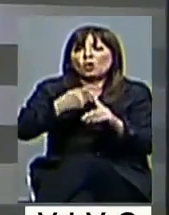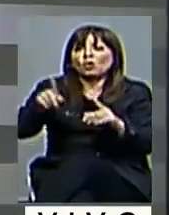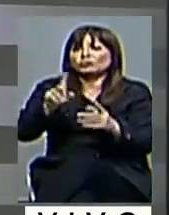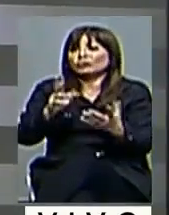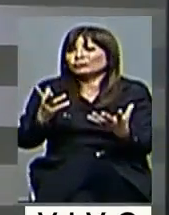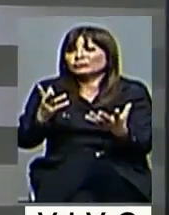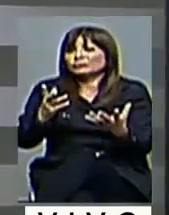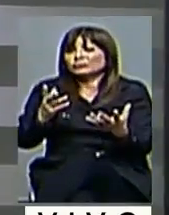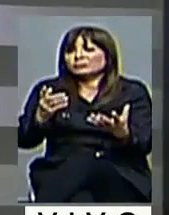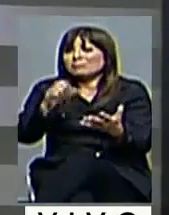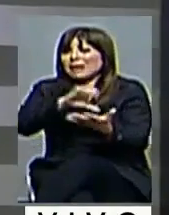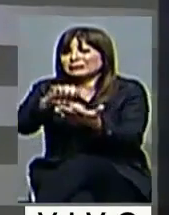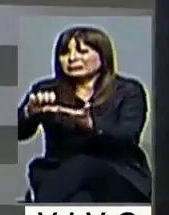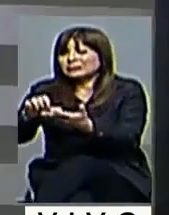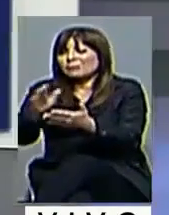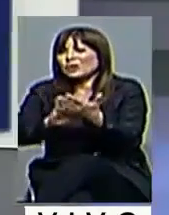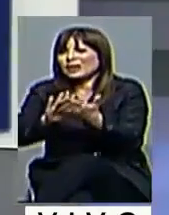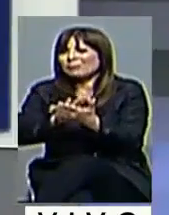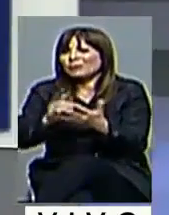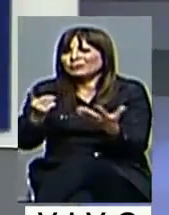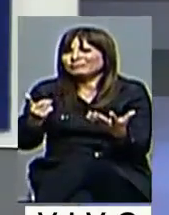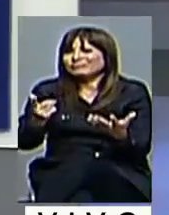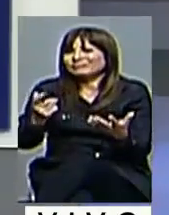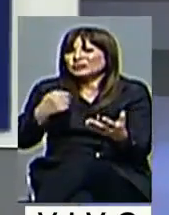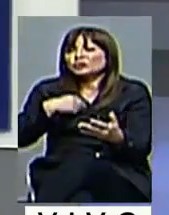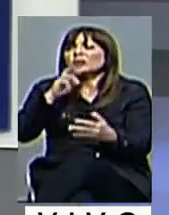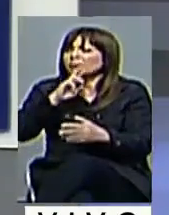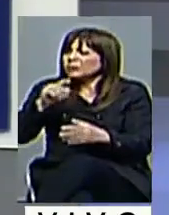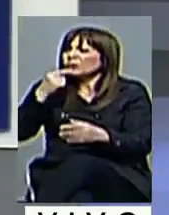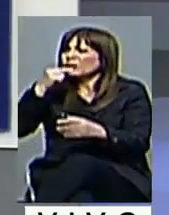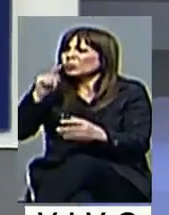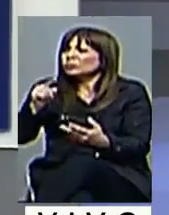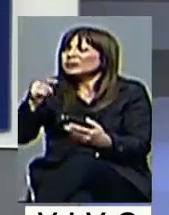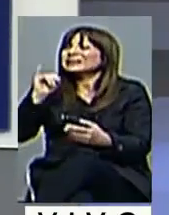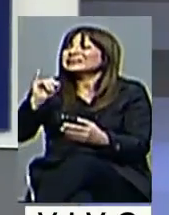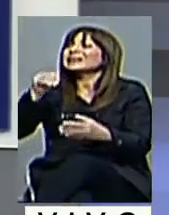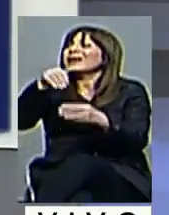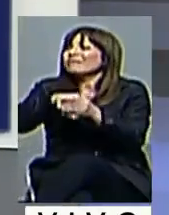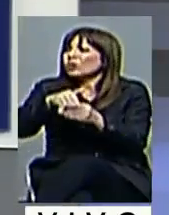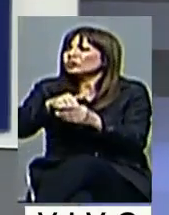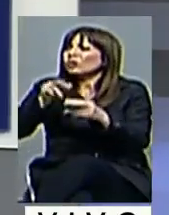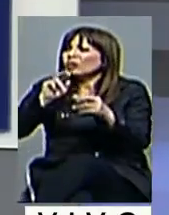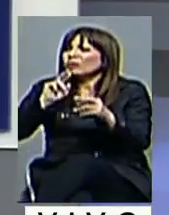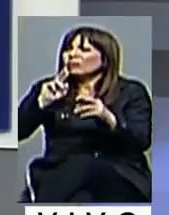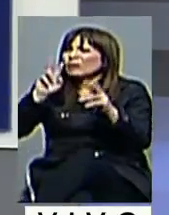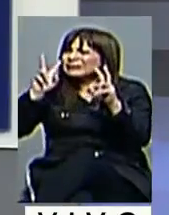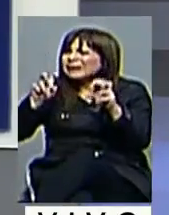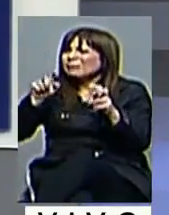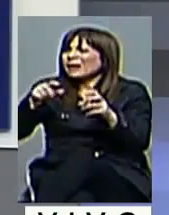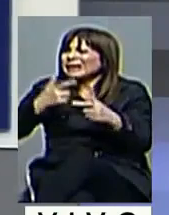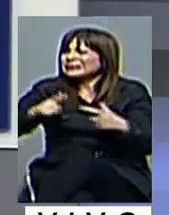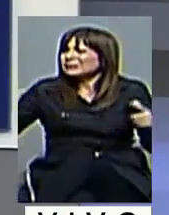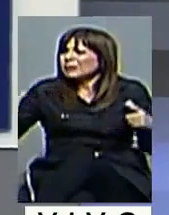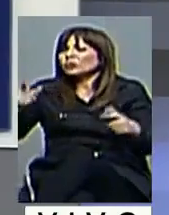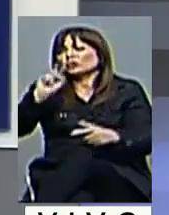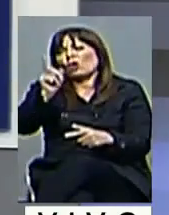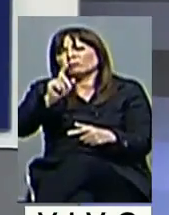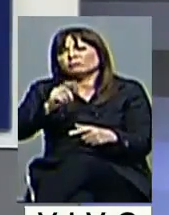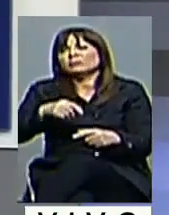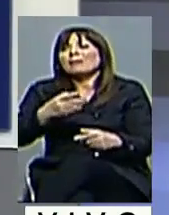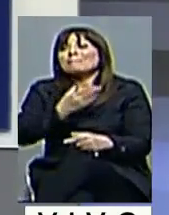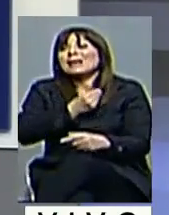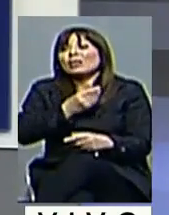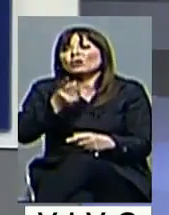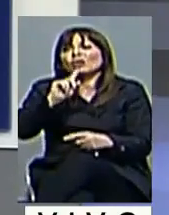retroceder. Sí, no, pero o yo sea, te terror digo, para los dos lados. Yo estoy respondiendo a tu pregunta sobre sí. Si se votó respecto al crecimiento. No, yo creo que se votó más con respecto al temor